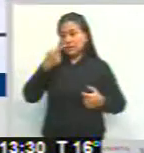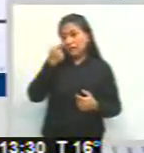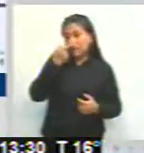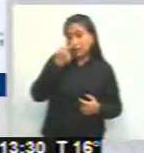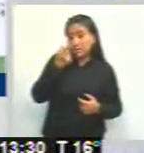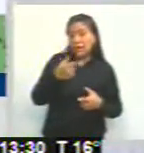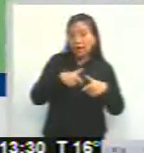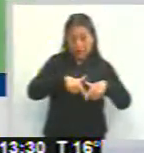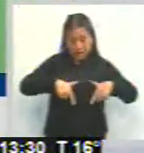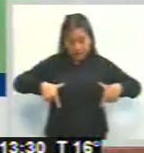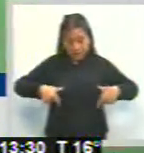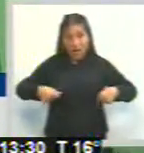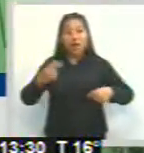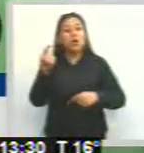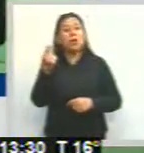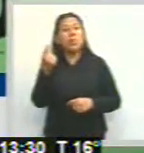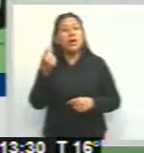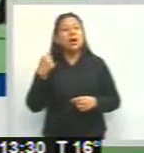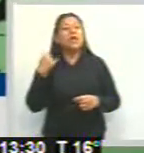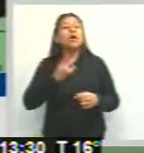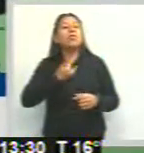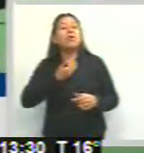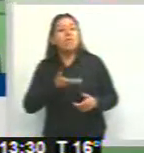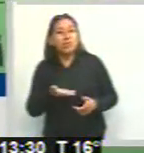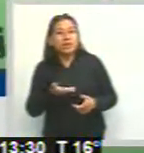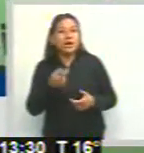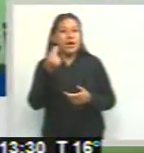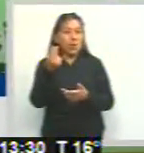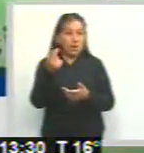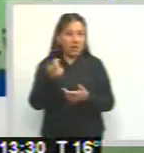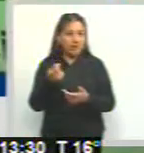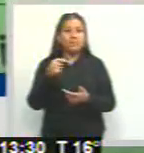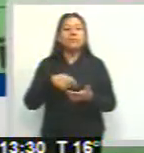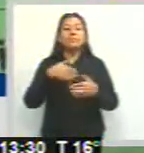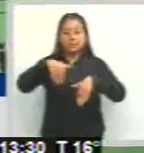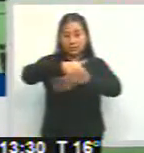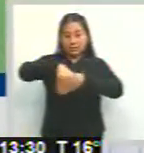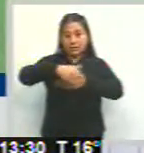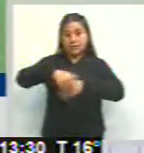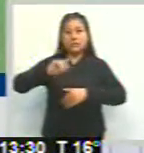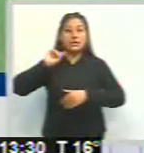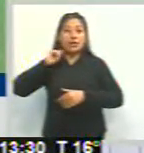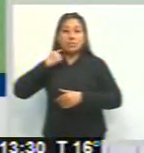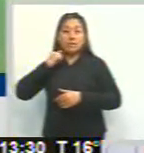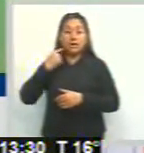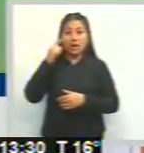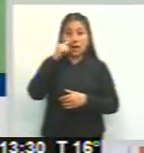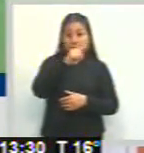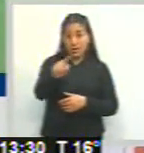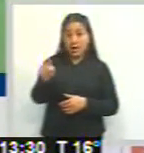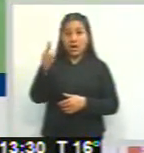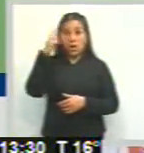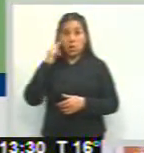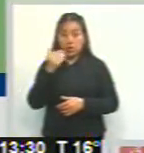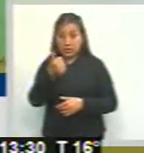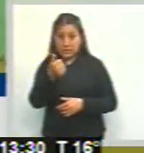las pecheras, ¿hasta cuándo hay plazo y dónde se pueden adquirir? Se pueden adquirir en España 1096, que es la sede de la institución, de